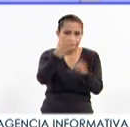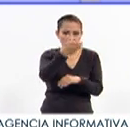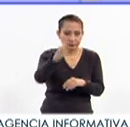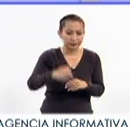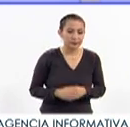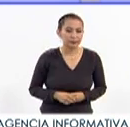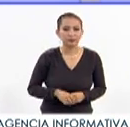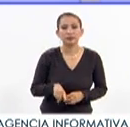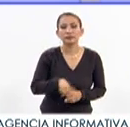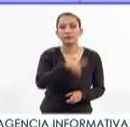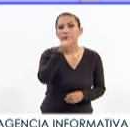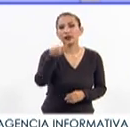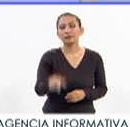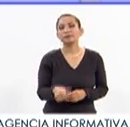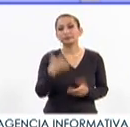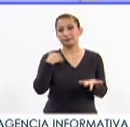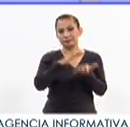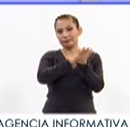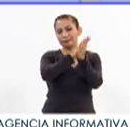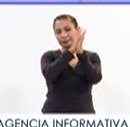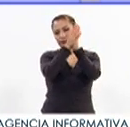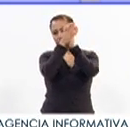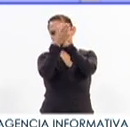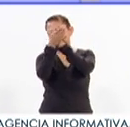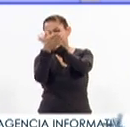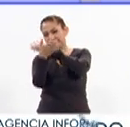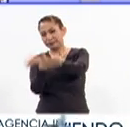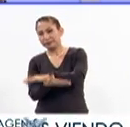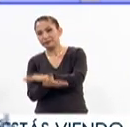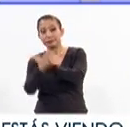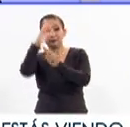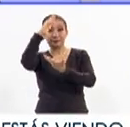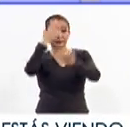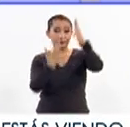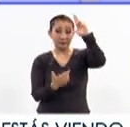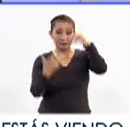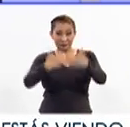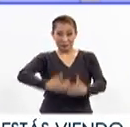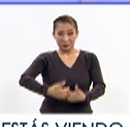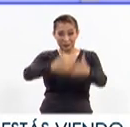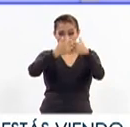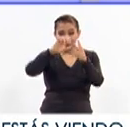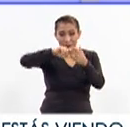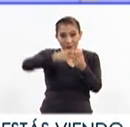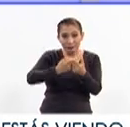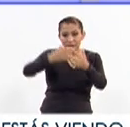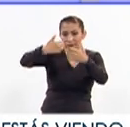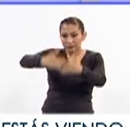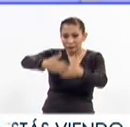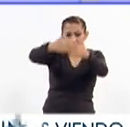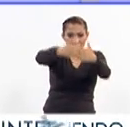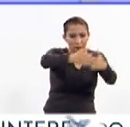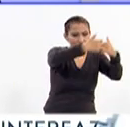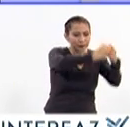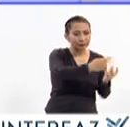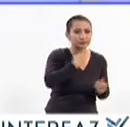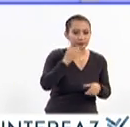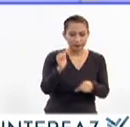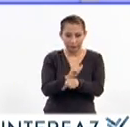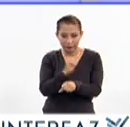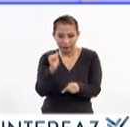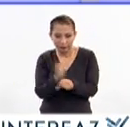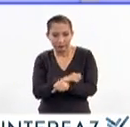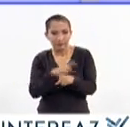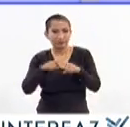campo. Posteriormente, con la evolución de las revoluciones industriales, el uso del auto, el uso